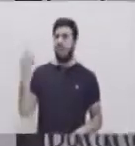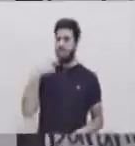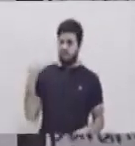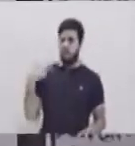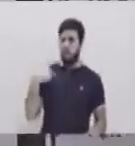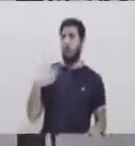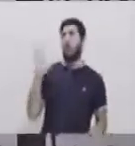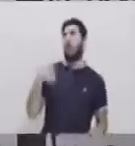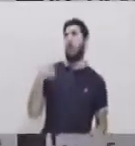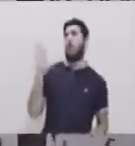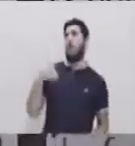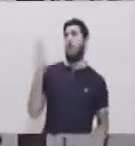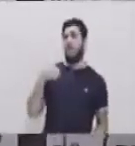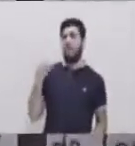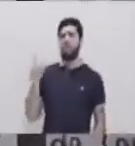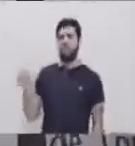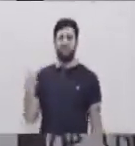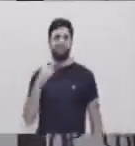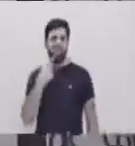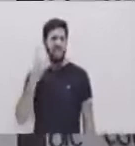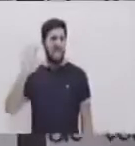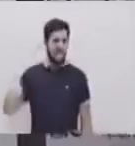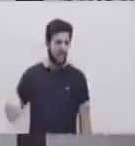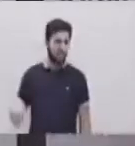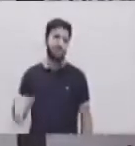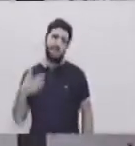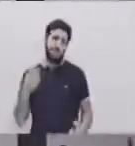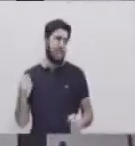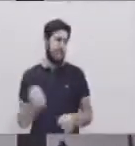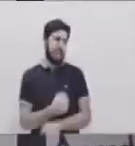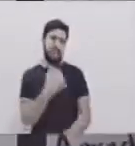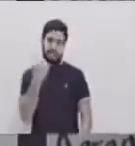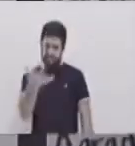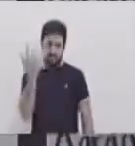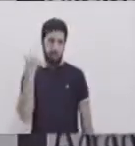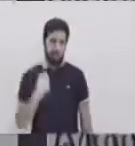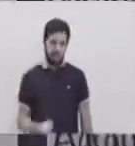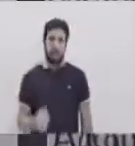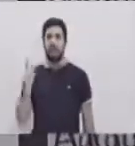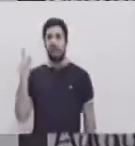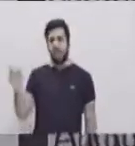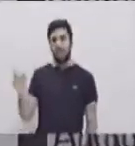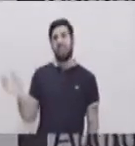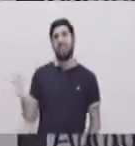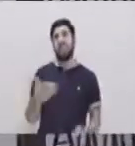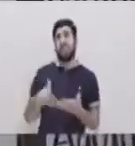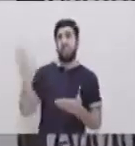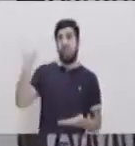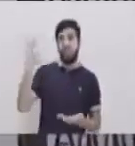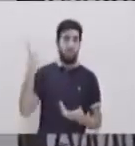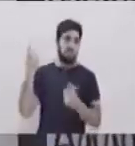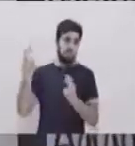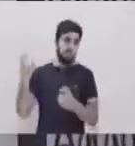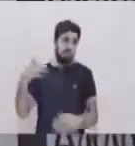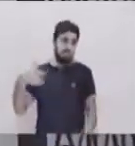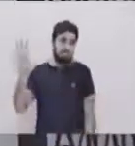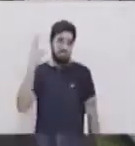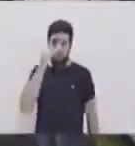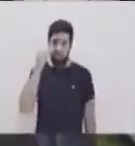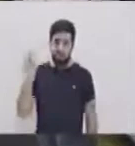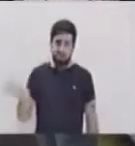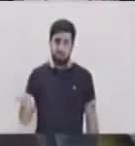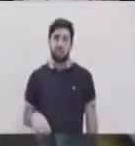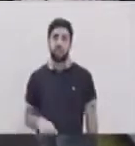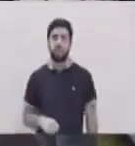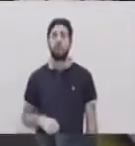hablar existía, diciéndolo toda seriona. Y es una lástima, maestro, que esa voz se haya ido así como se fue. Este